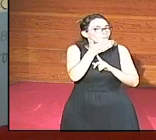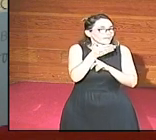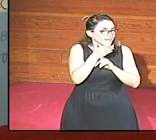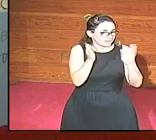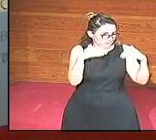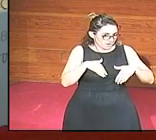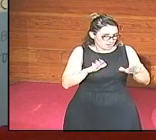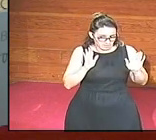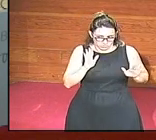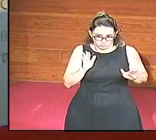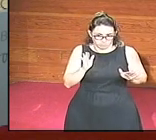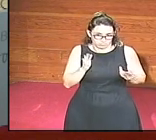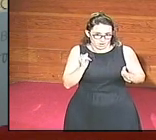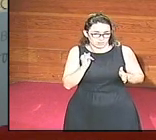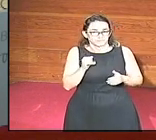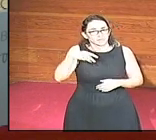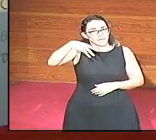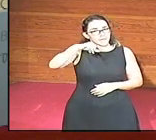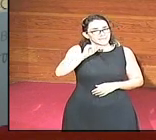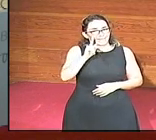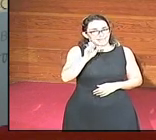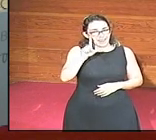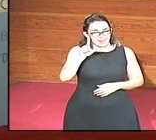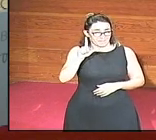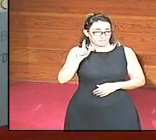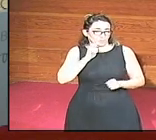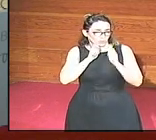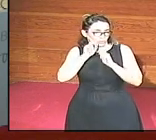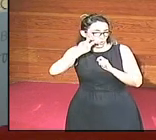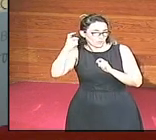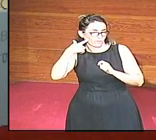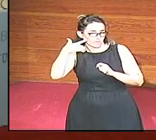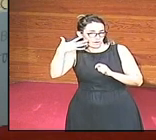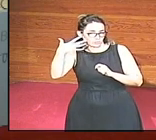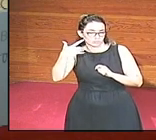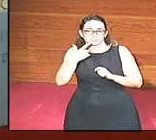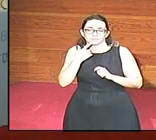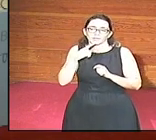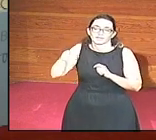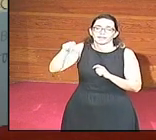Ayestarán, que es muy agudo para esto, los llamaba los chicos del Instituto Pushkin.